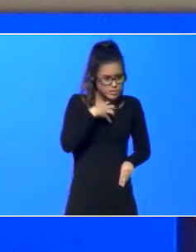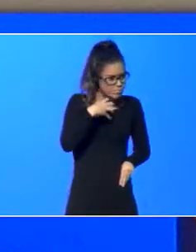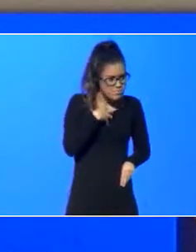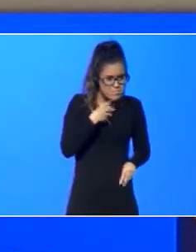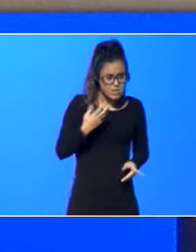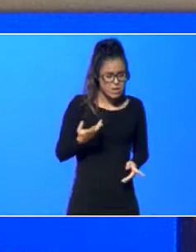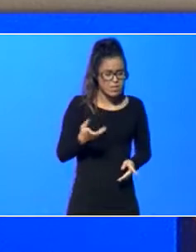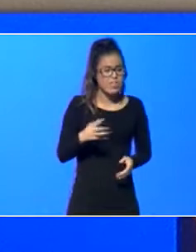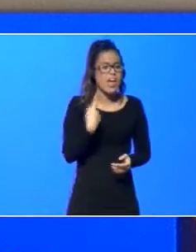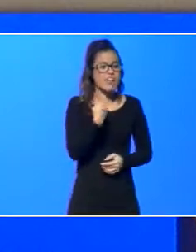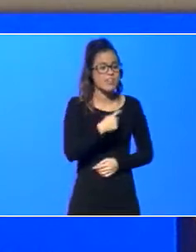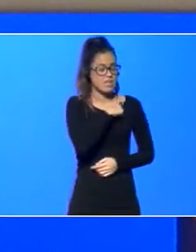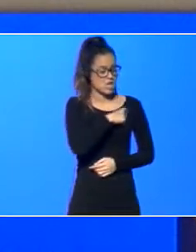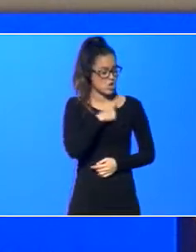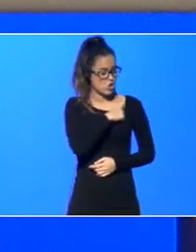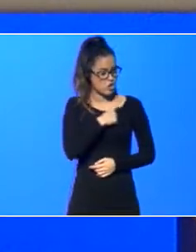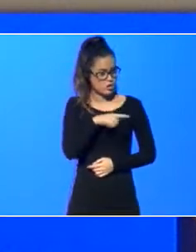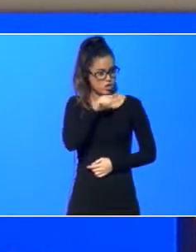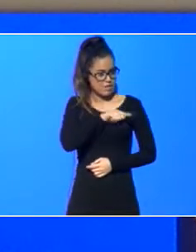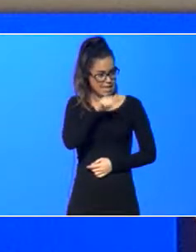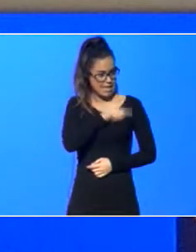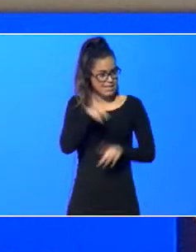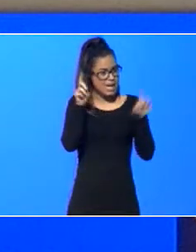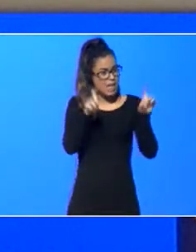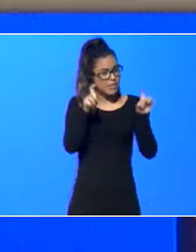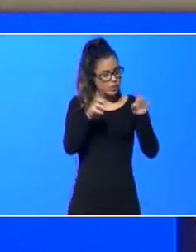hacer comisiones de ética educativa que las afeen,